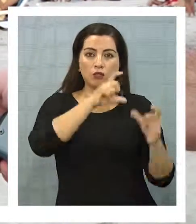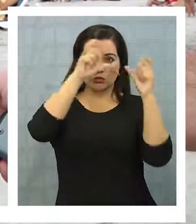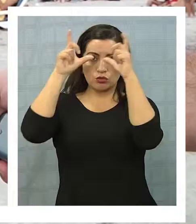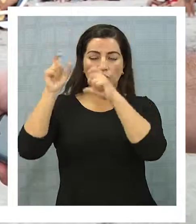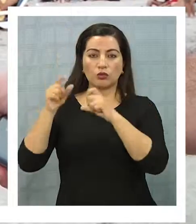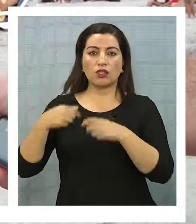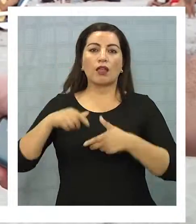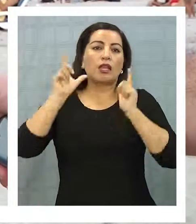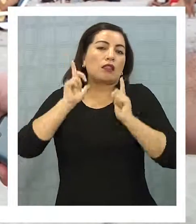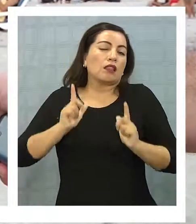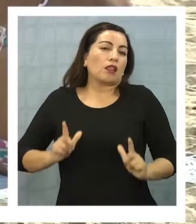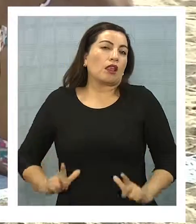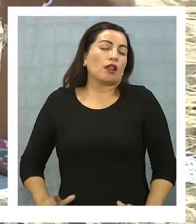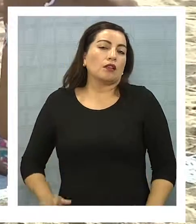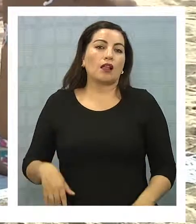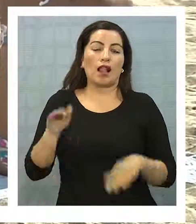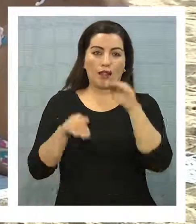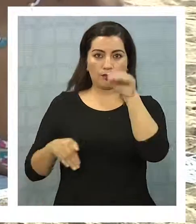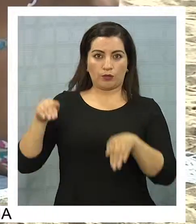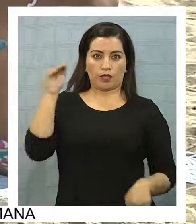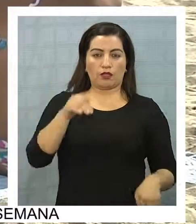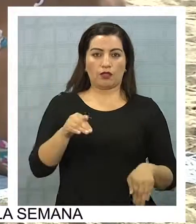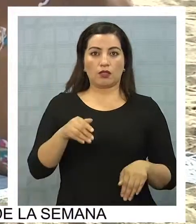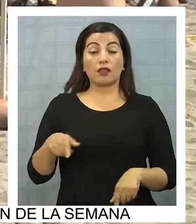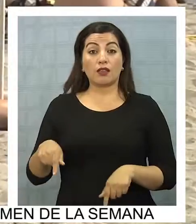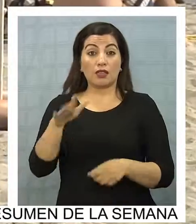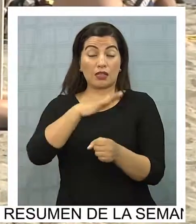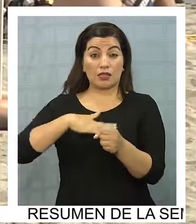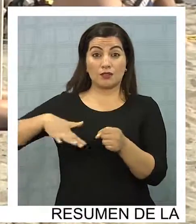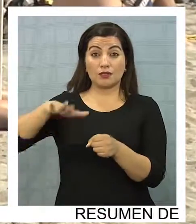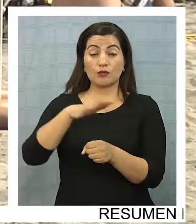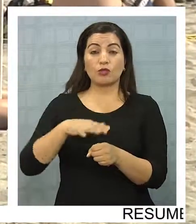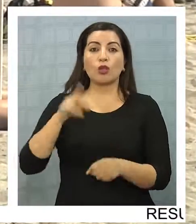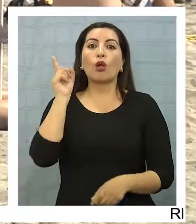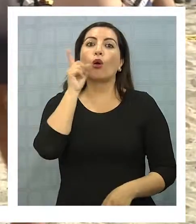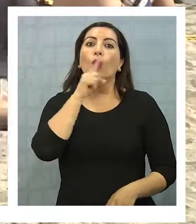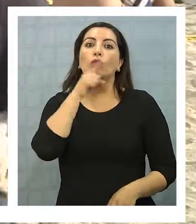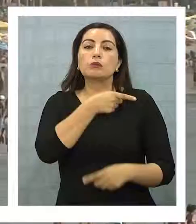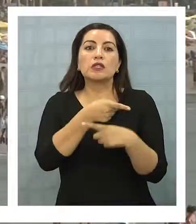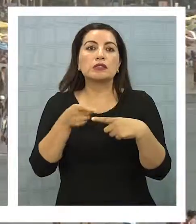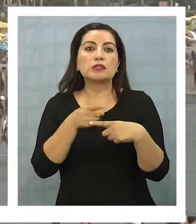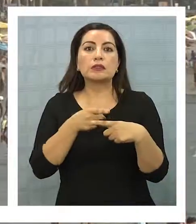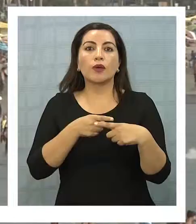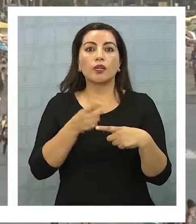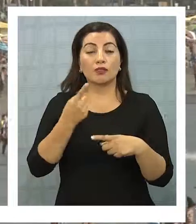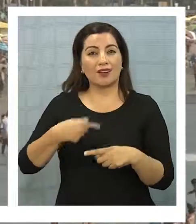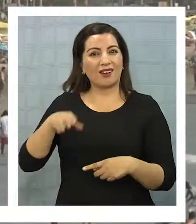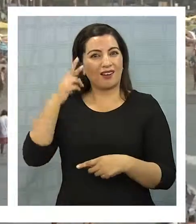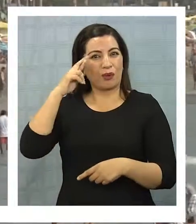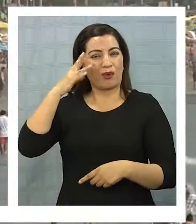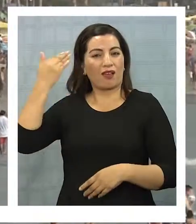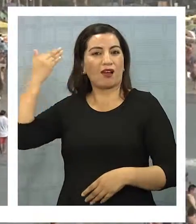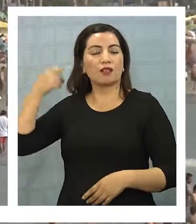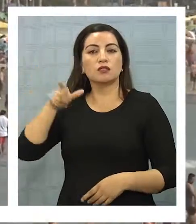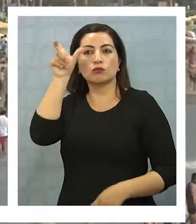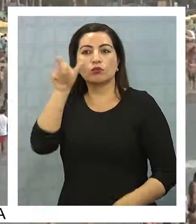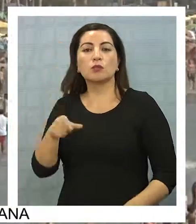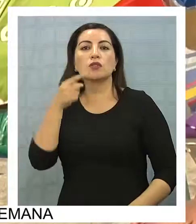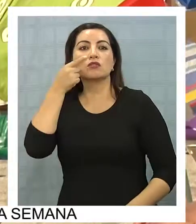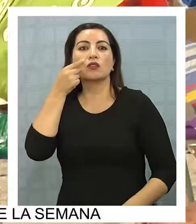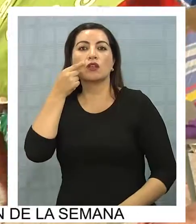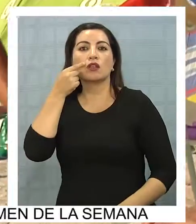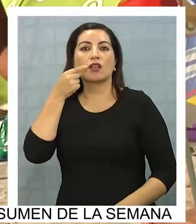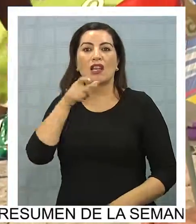que vienen a relajarse acá esta playa La situación ha estado en el ojo público en la última semana Desde que un inspector municipal fue agredido por los